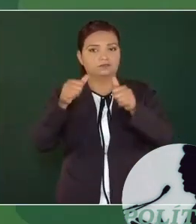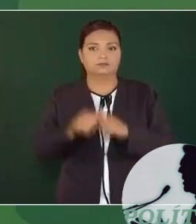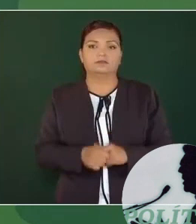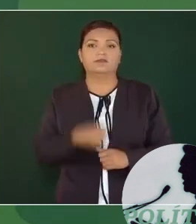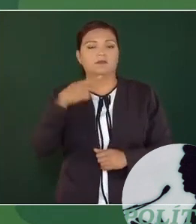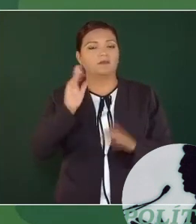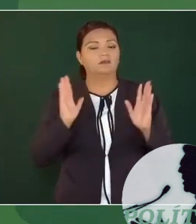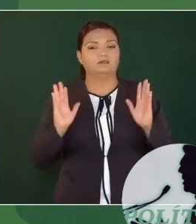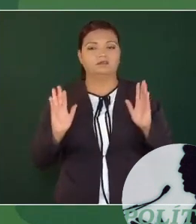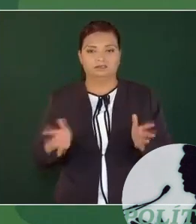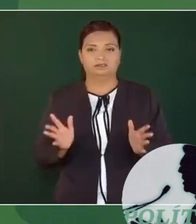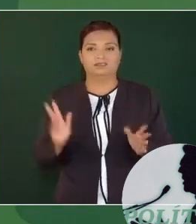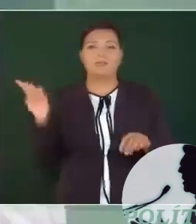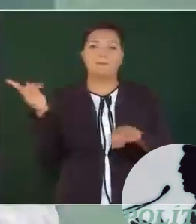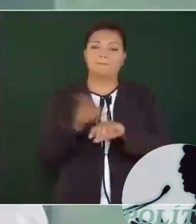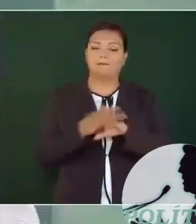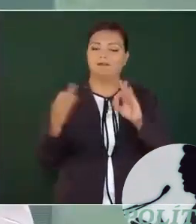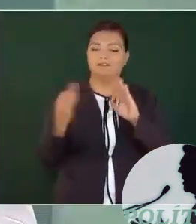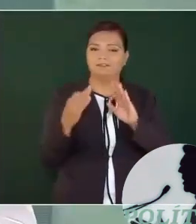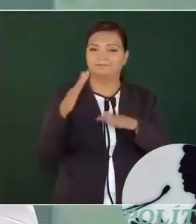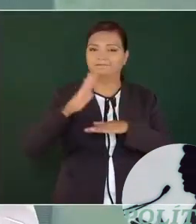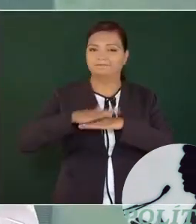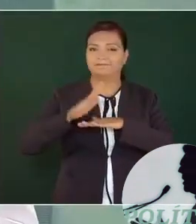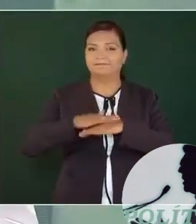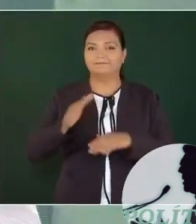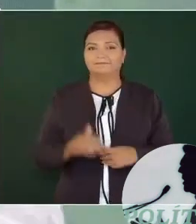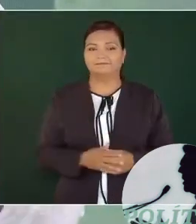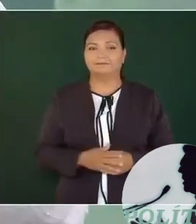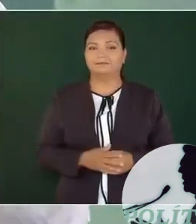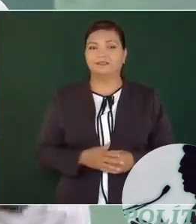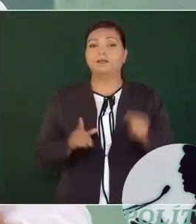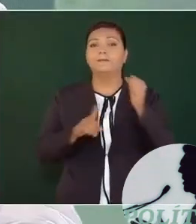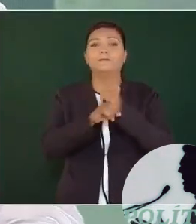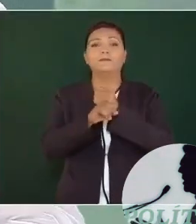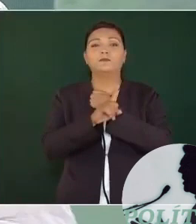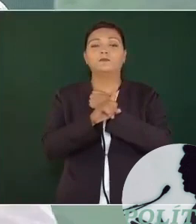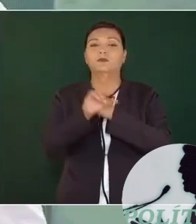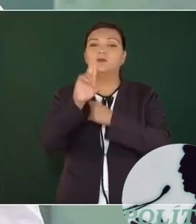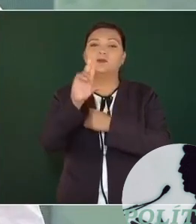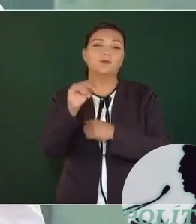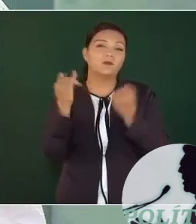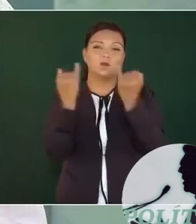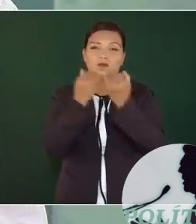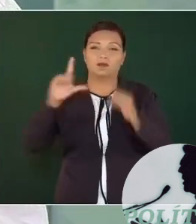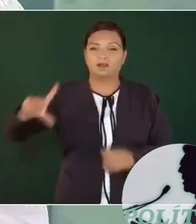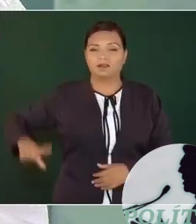pero ya es un paso adelante. El problema ya no es el